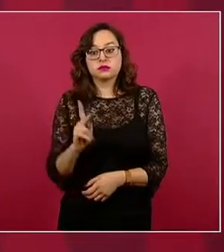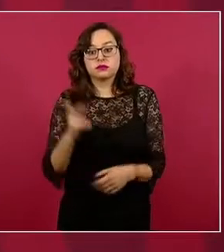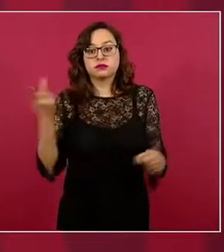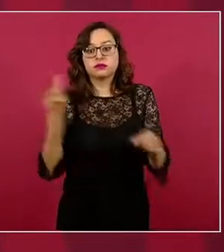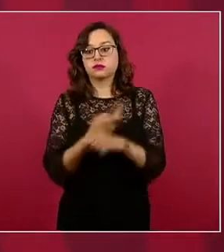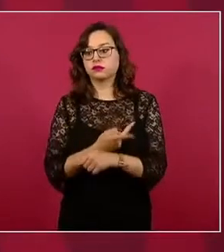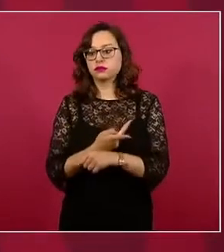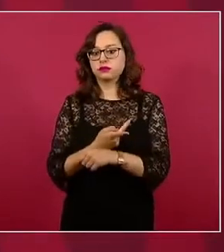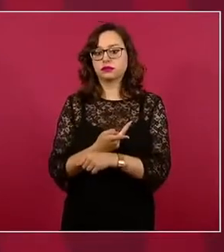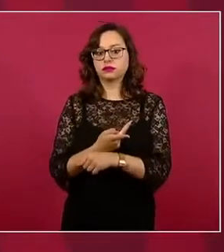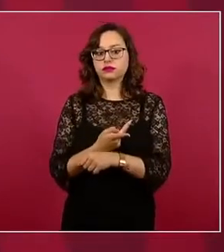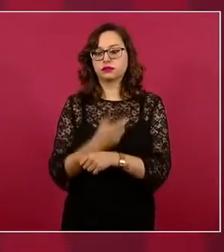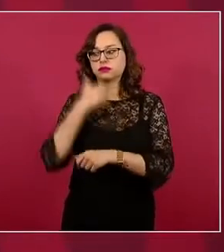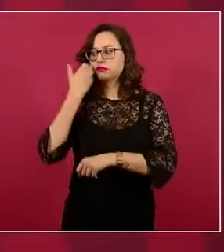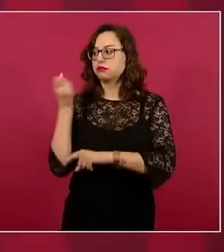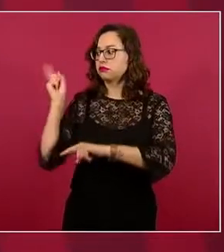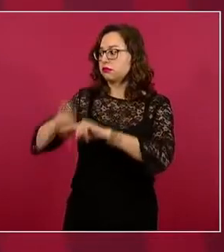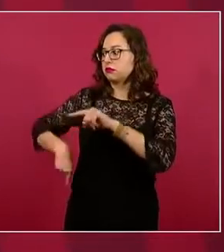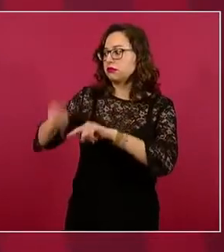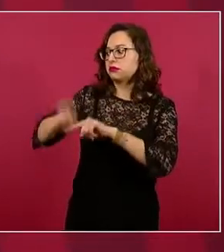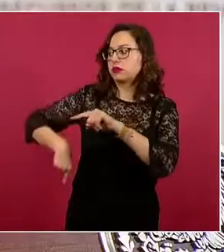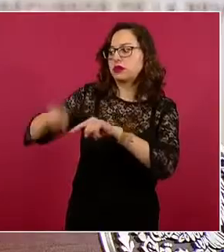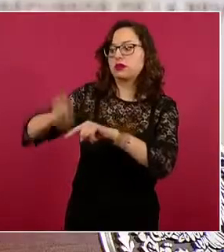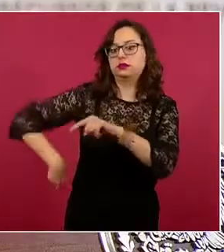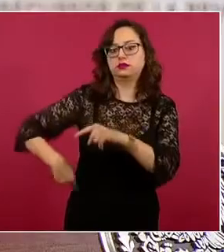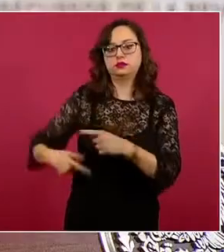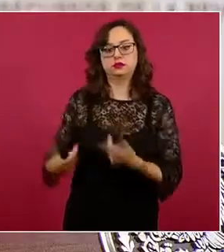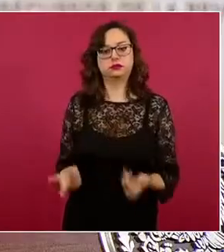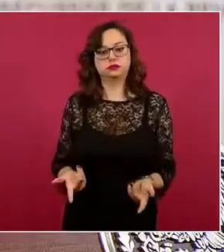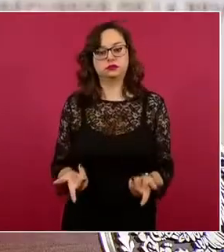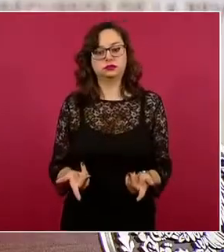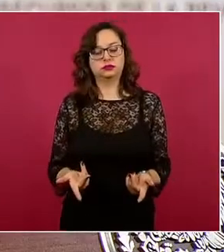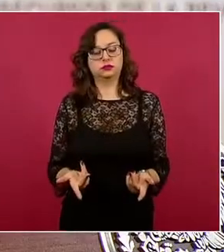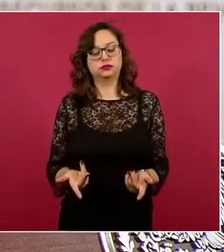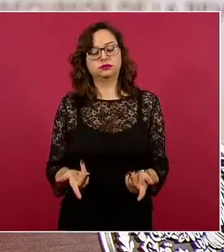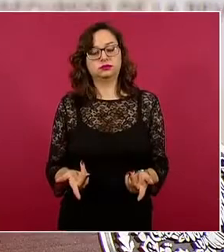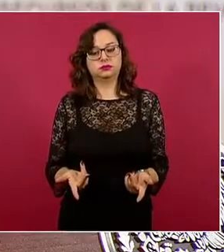hacer a un lado. Se promovió